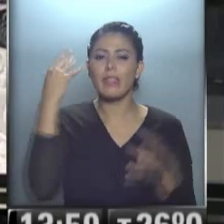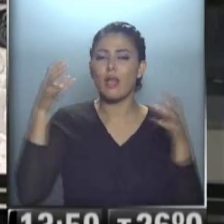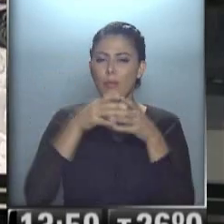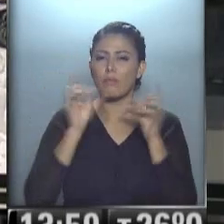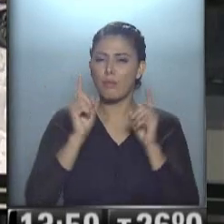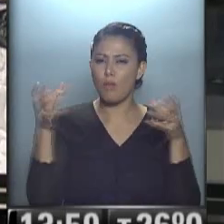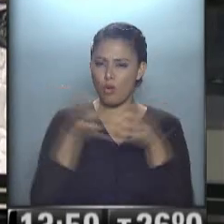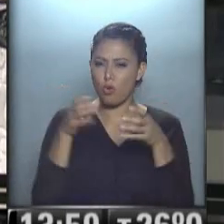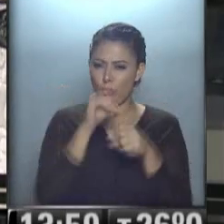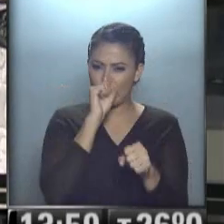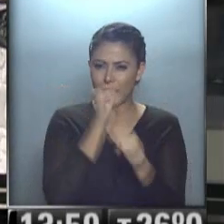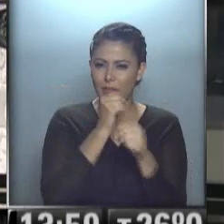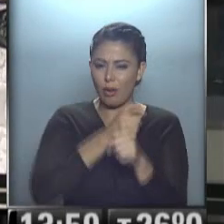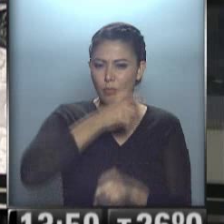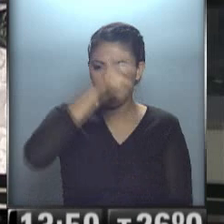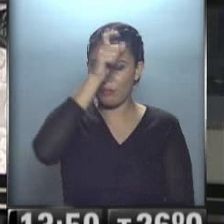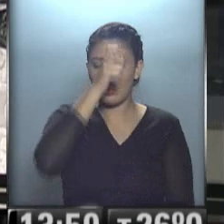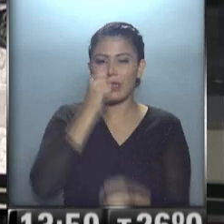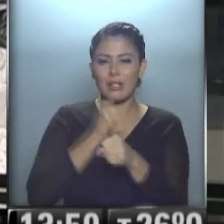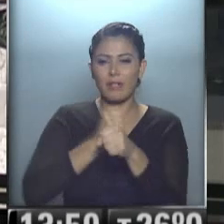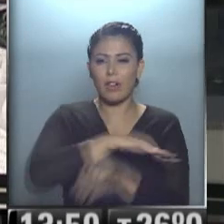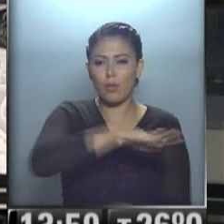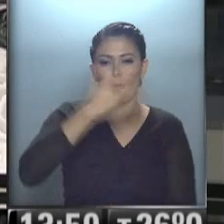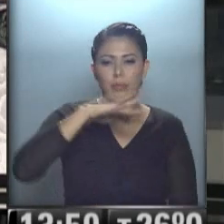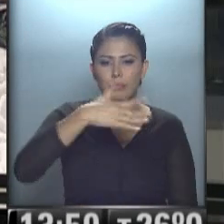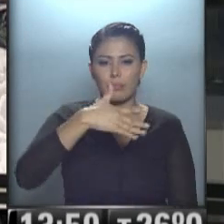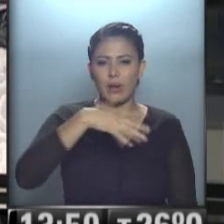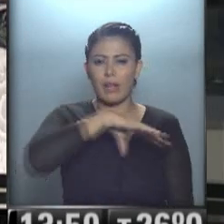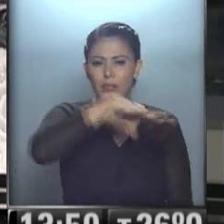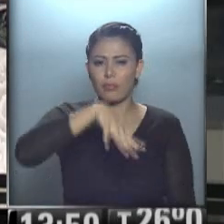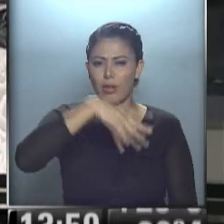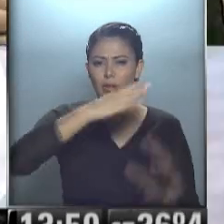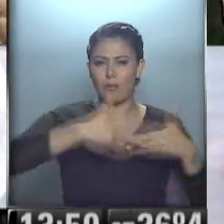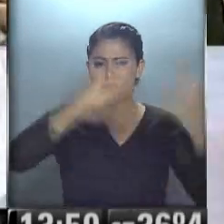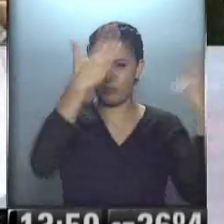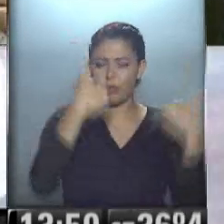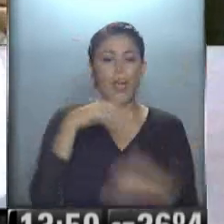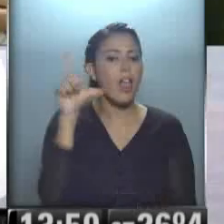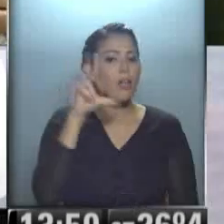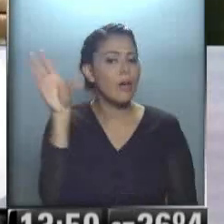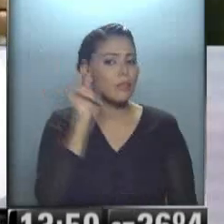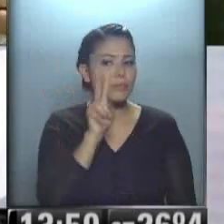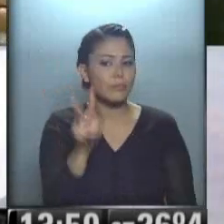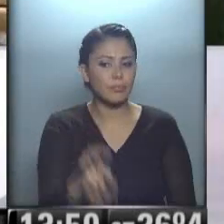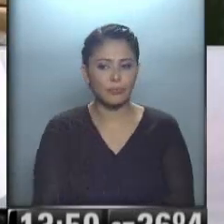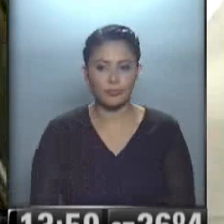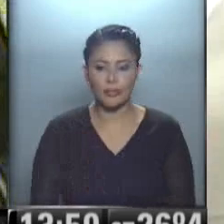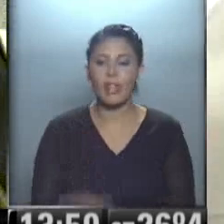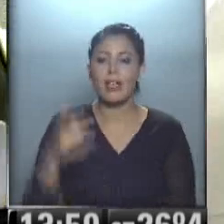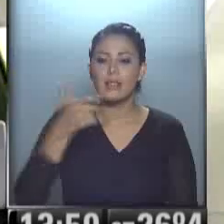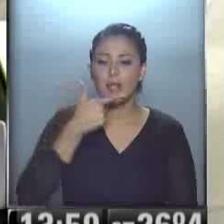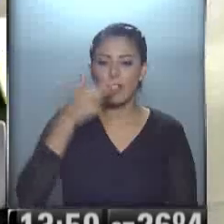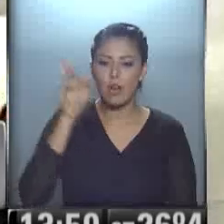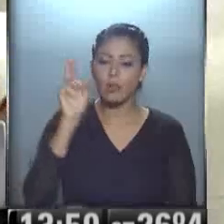que actuó en el derrumbe del barrio Porteño de barracas s Laura Te estamos escuchando Silvia